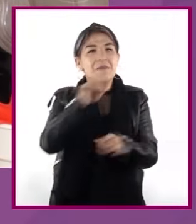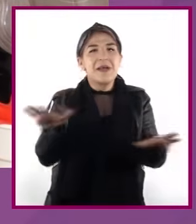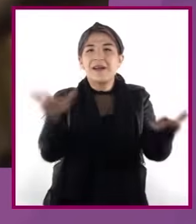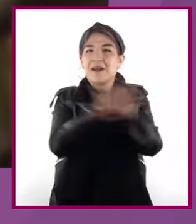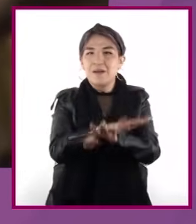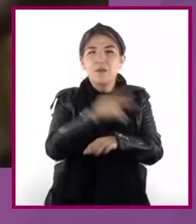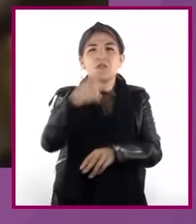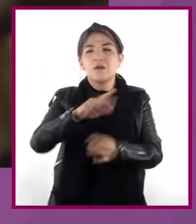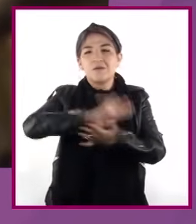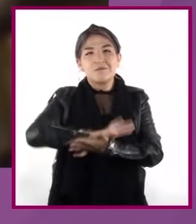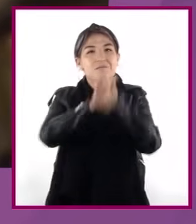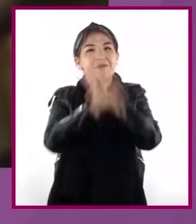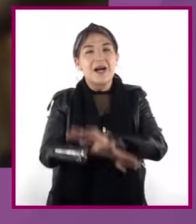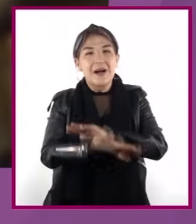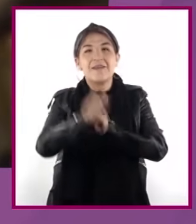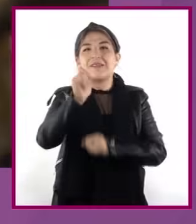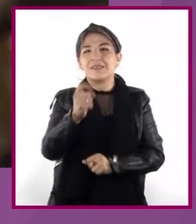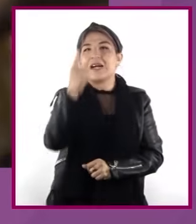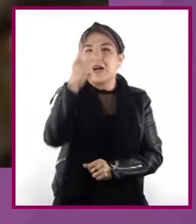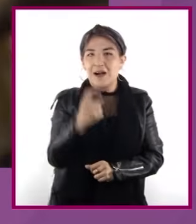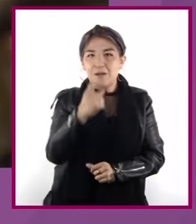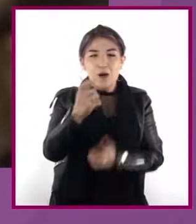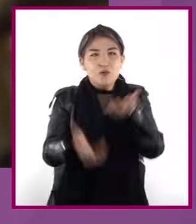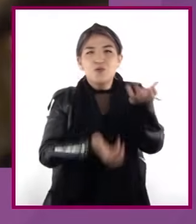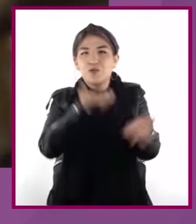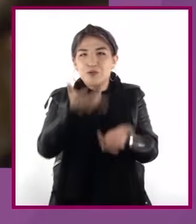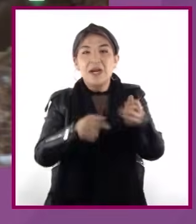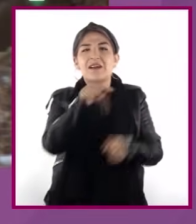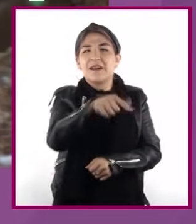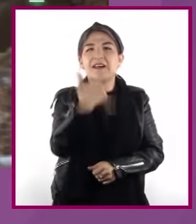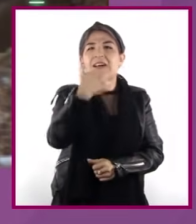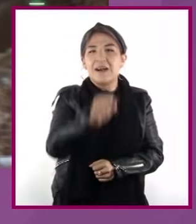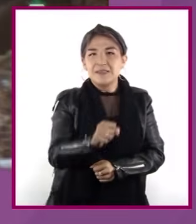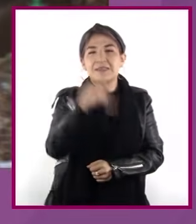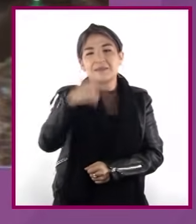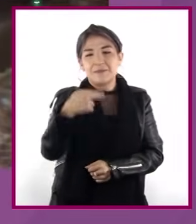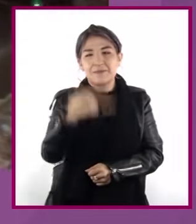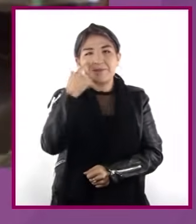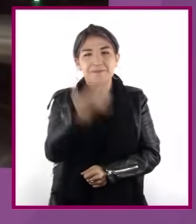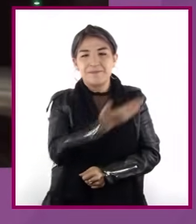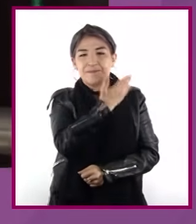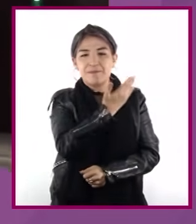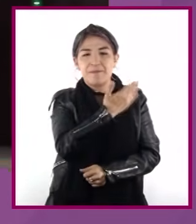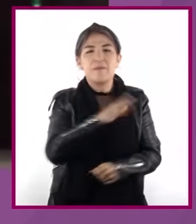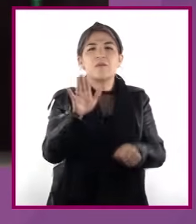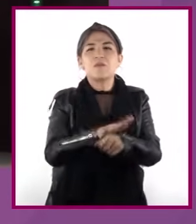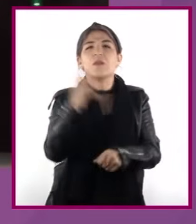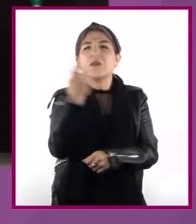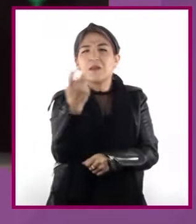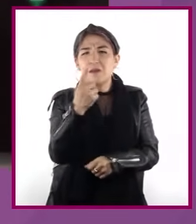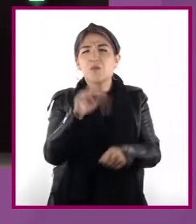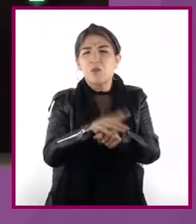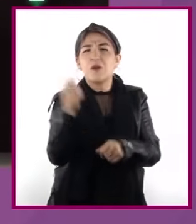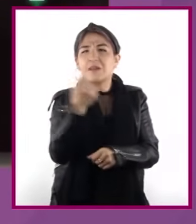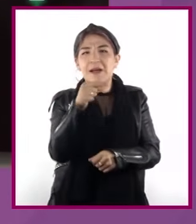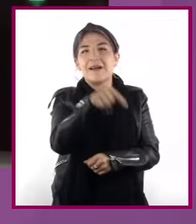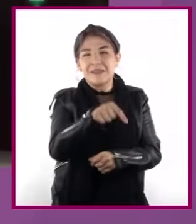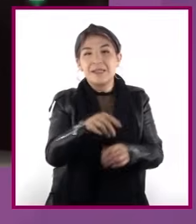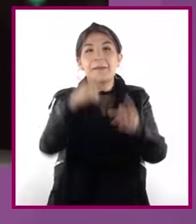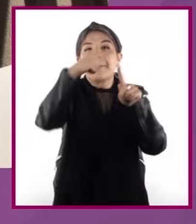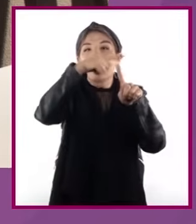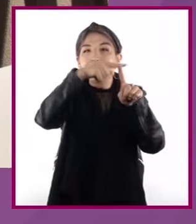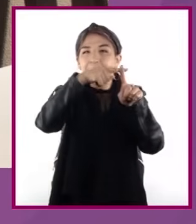puede convertirse en un líquido. A este cambio se le llama condensación y ocurre mediante la disminución de su